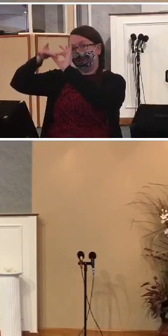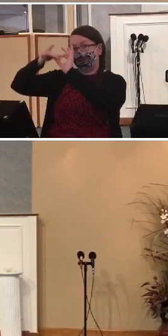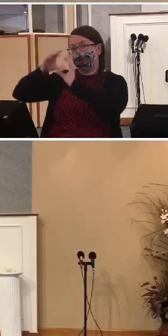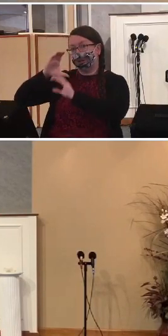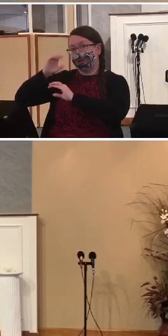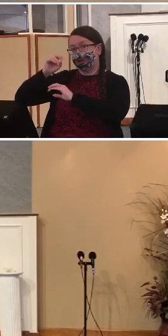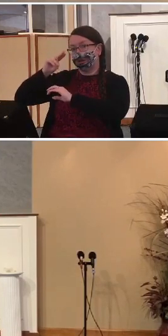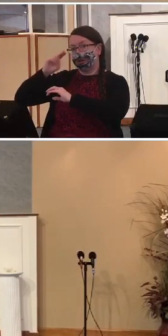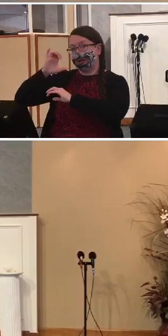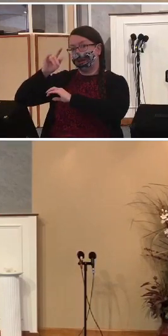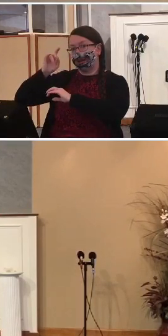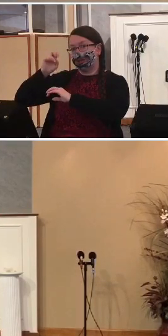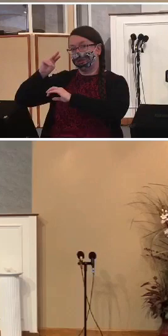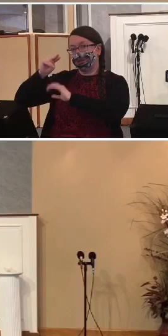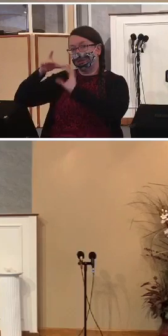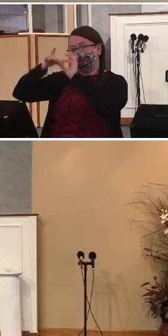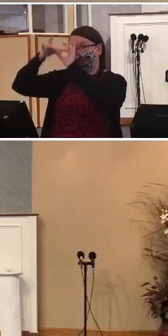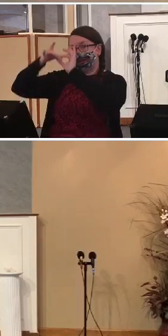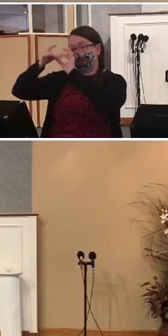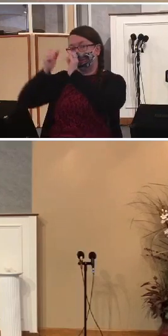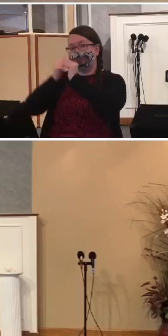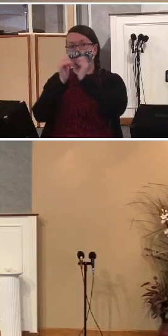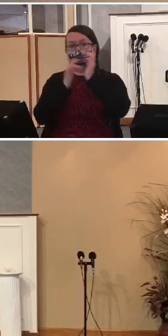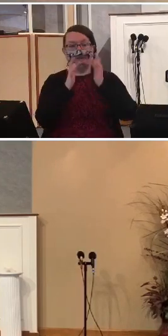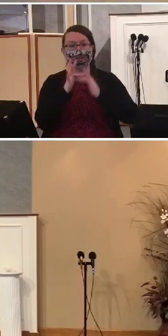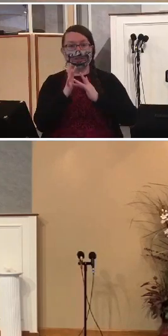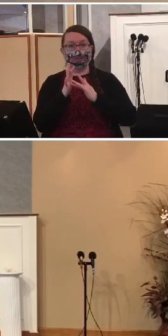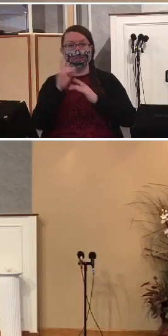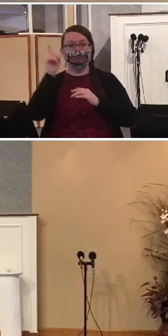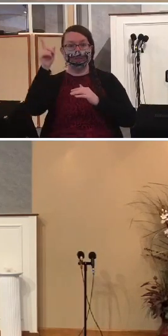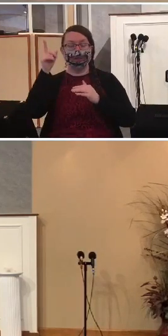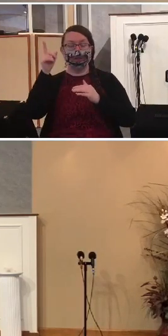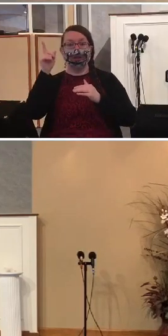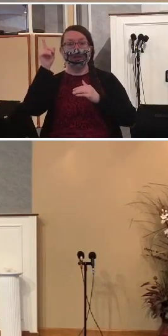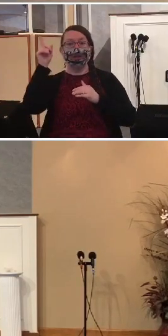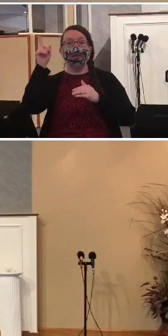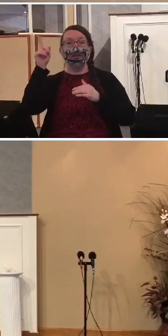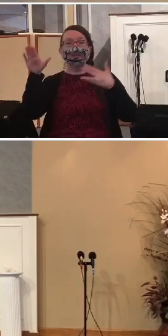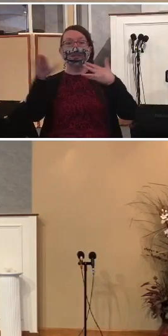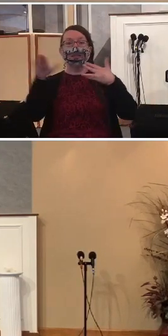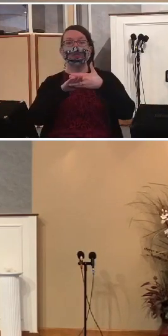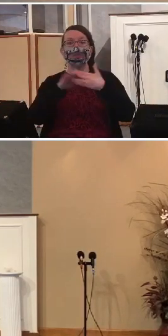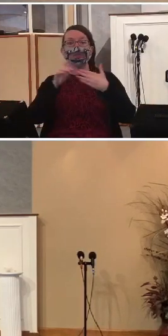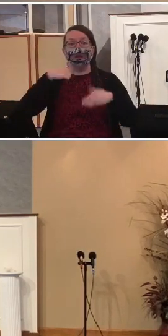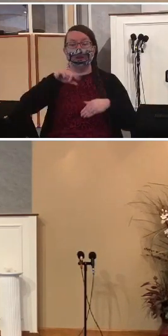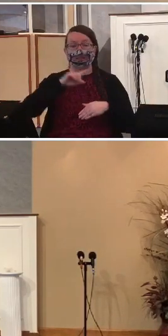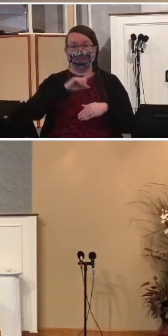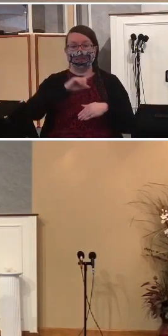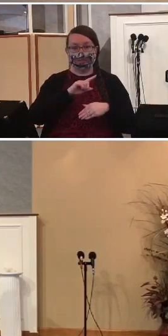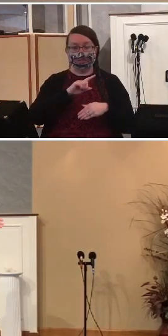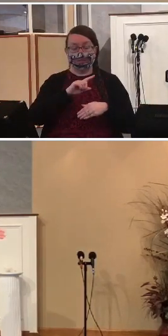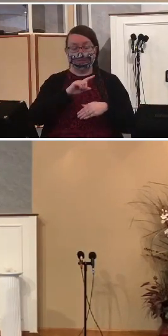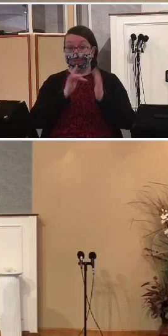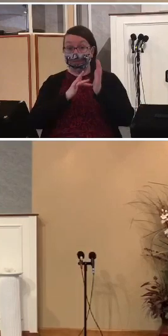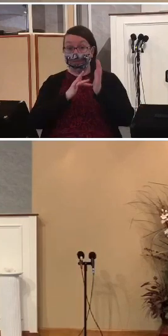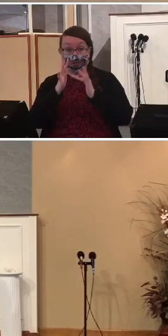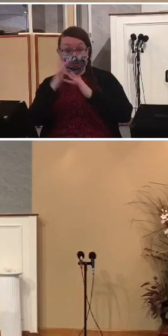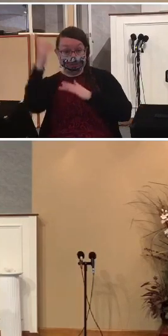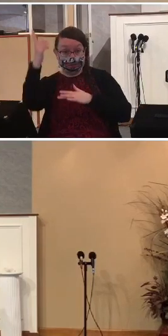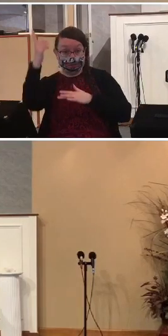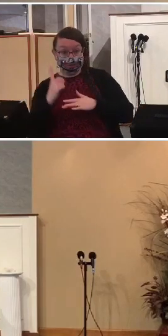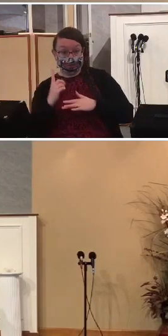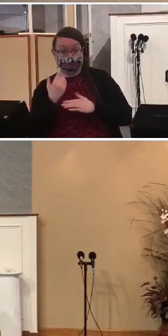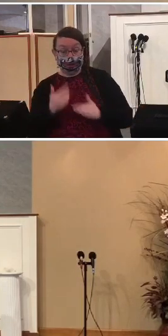Jesús está en nuestras vidas. Él ha interrumpido y se ha metido